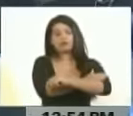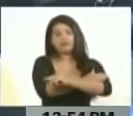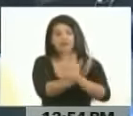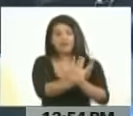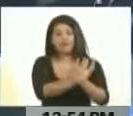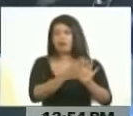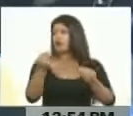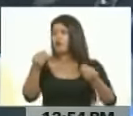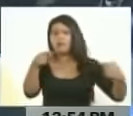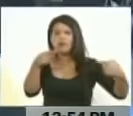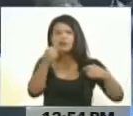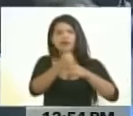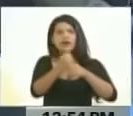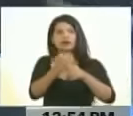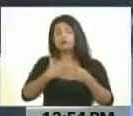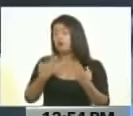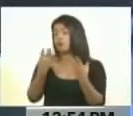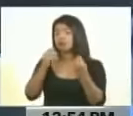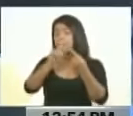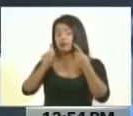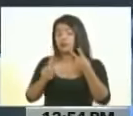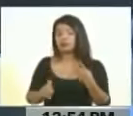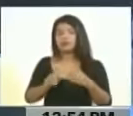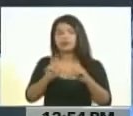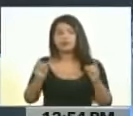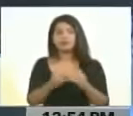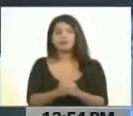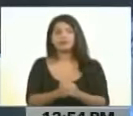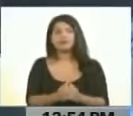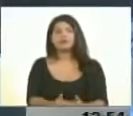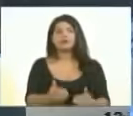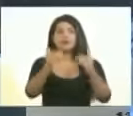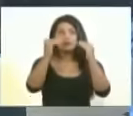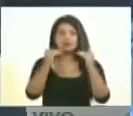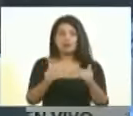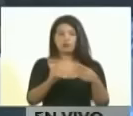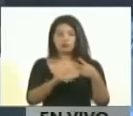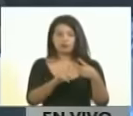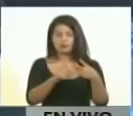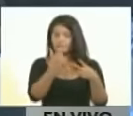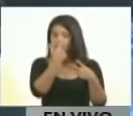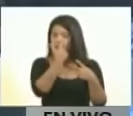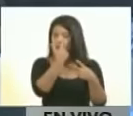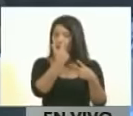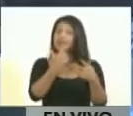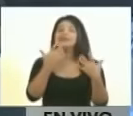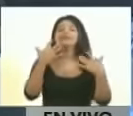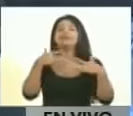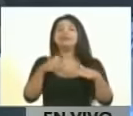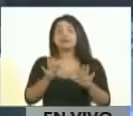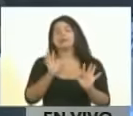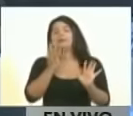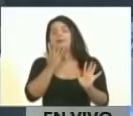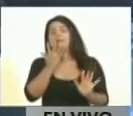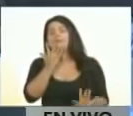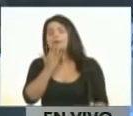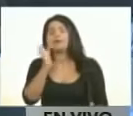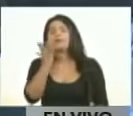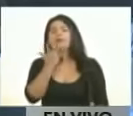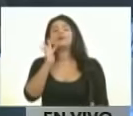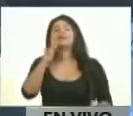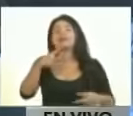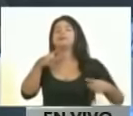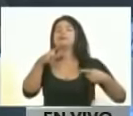instancia. Tengo muchas preguntas, pero vamos por partes. Luego, ¿quién se beneficiaría más de una eventual salida de Venezuela del